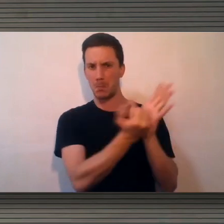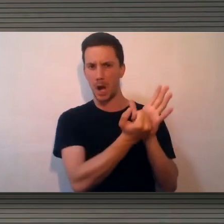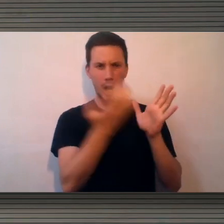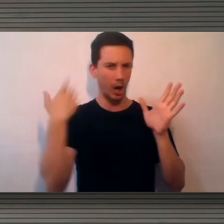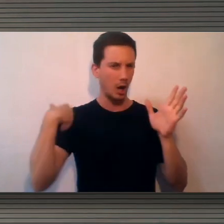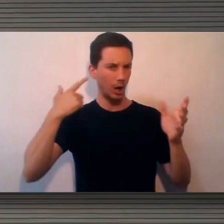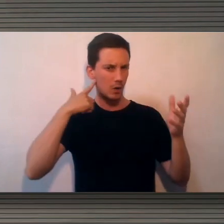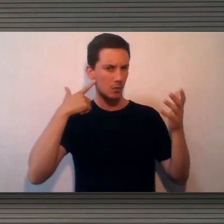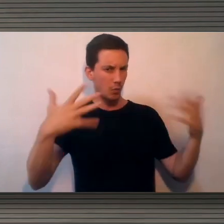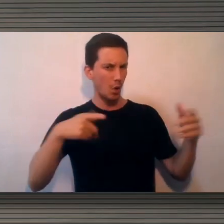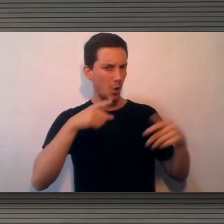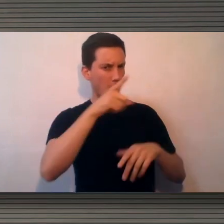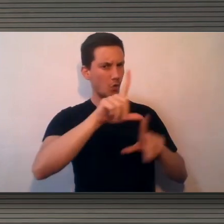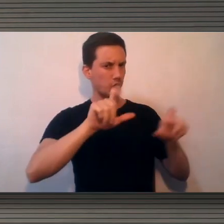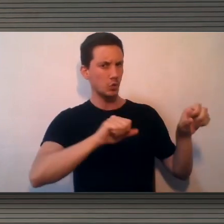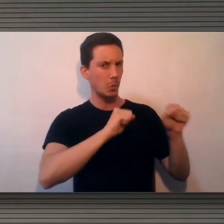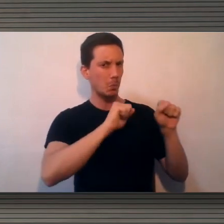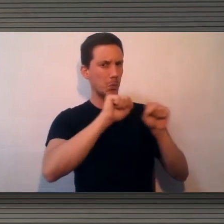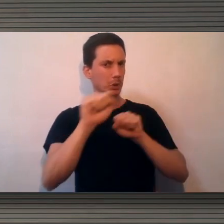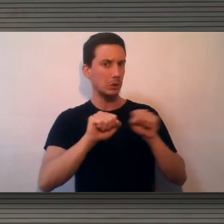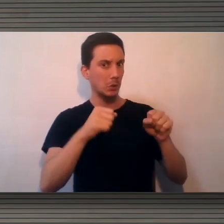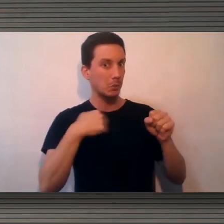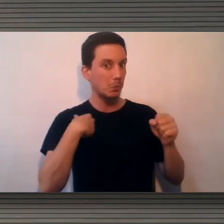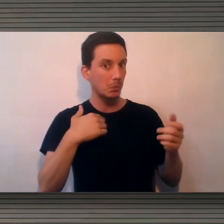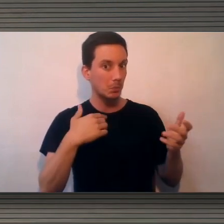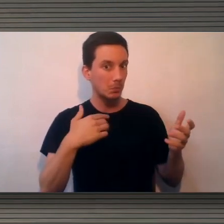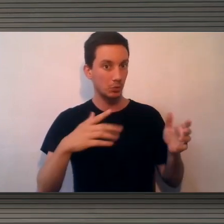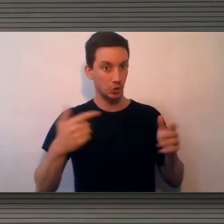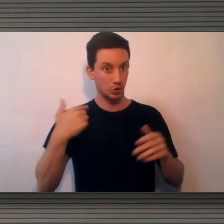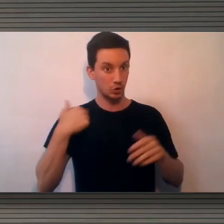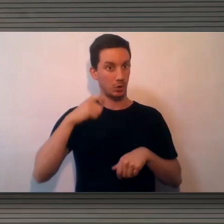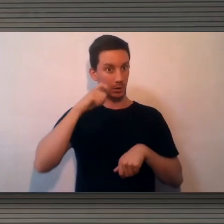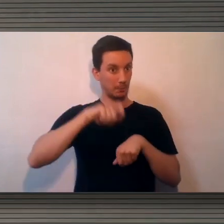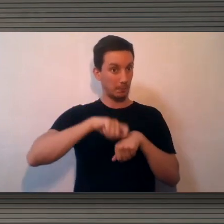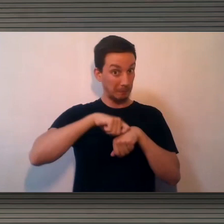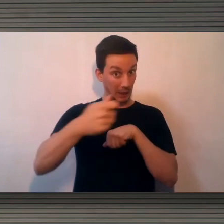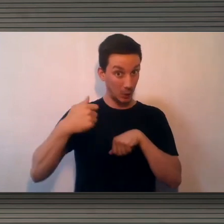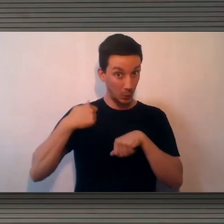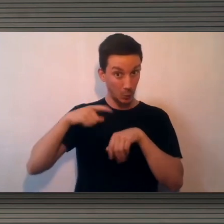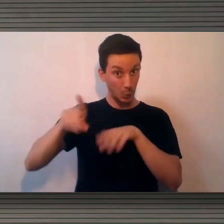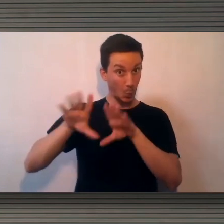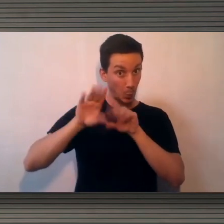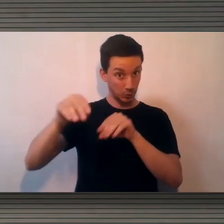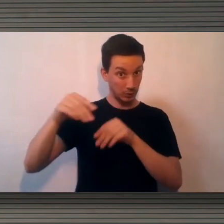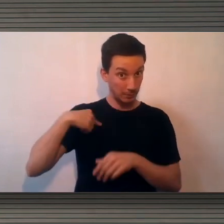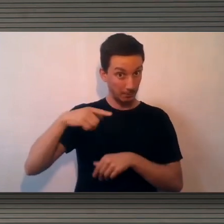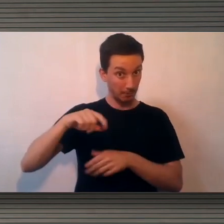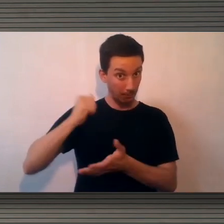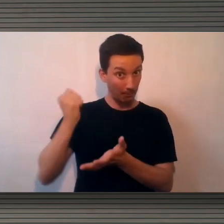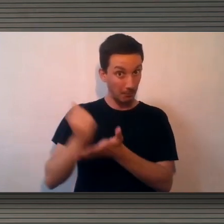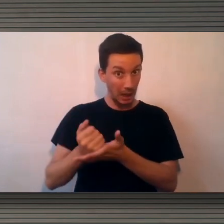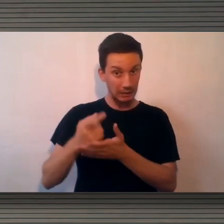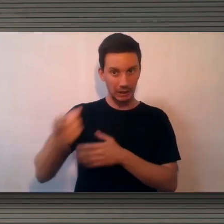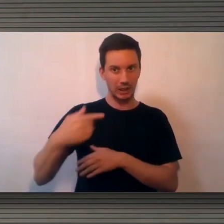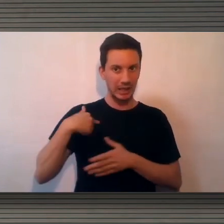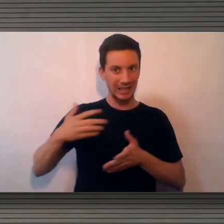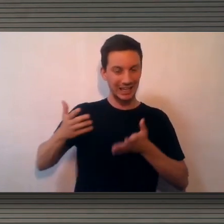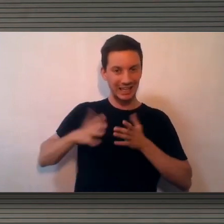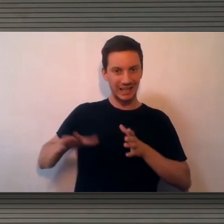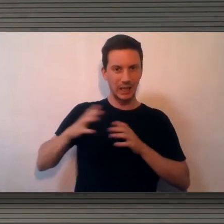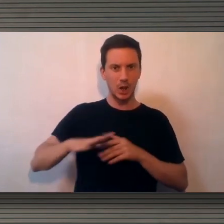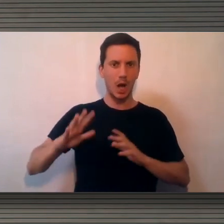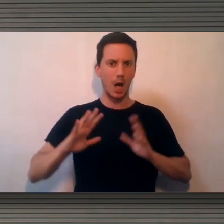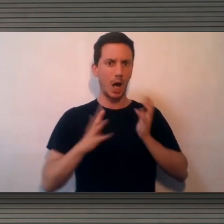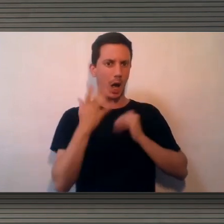de fotoprotectores, ¿eh? Que yo soy dermatóloga, me la pongo y se la pongo a mis hijos y no se queman. Lo que pasa es que